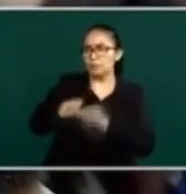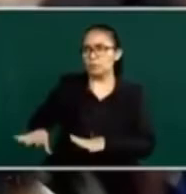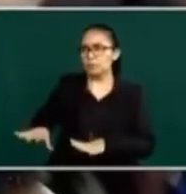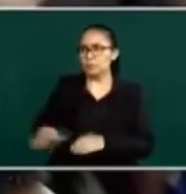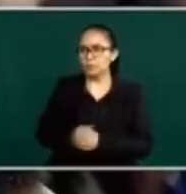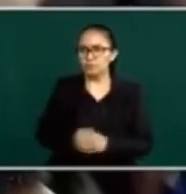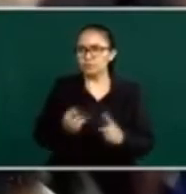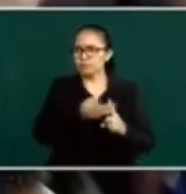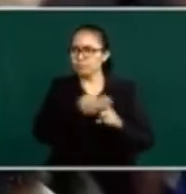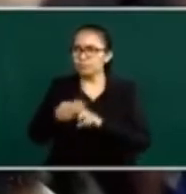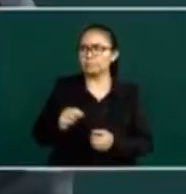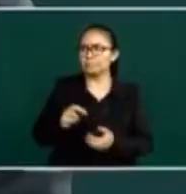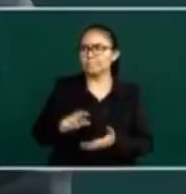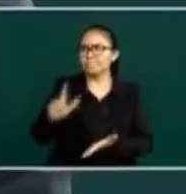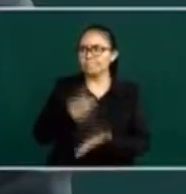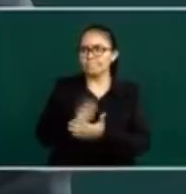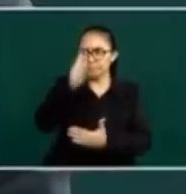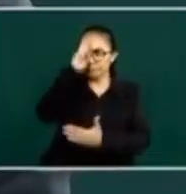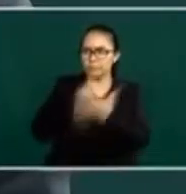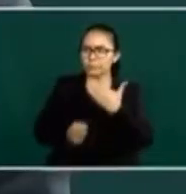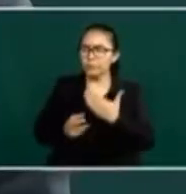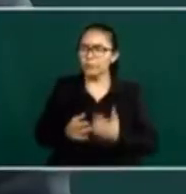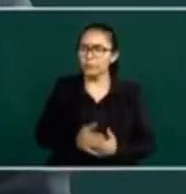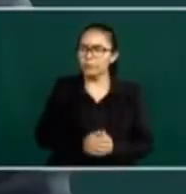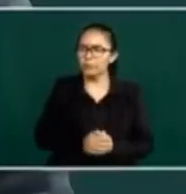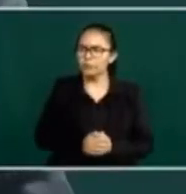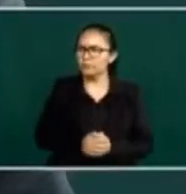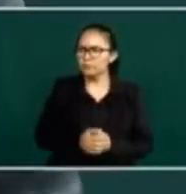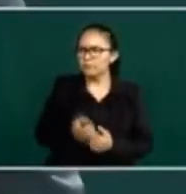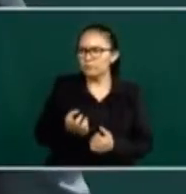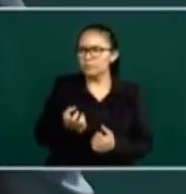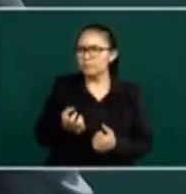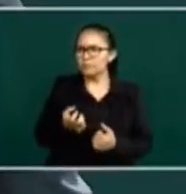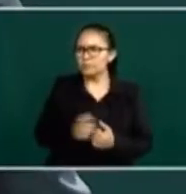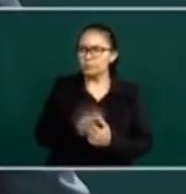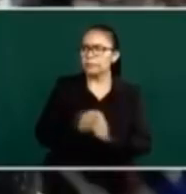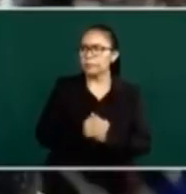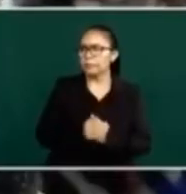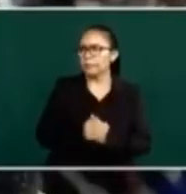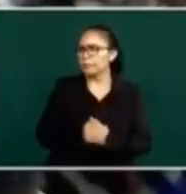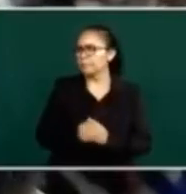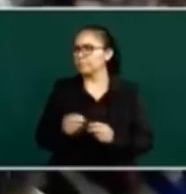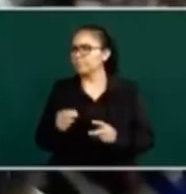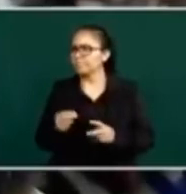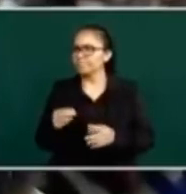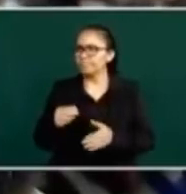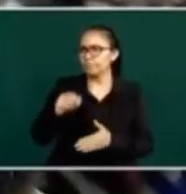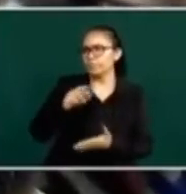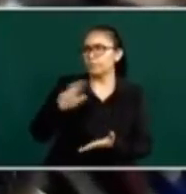Castillo en la cámara, para CPS Noticias, Miguel González Guerra.